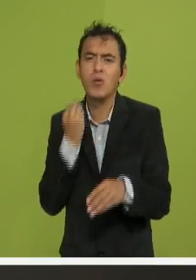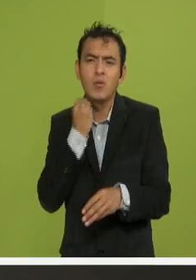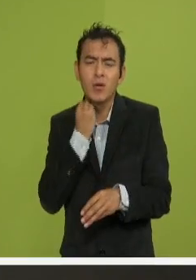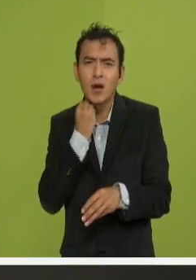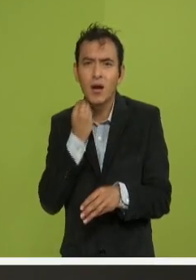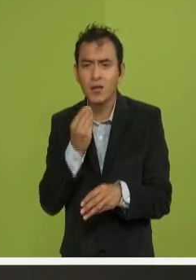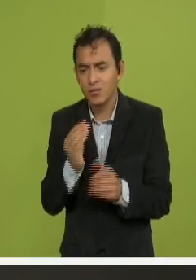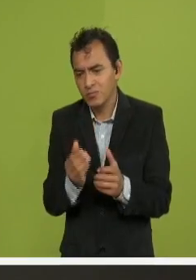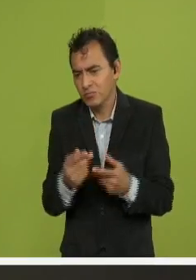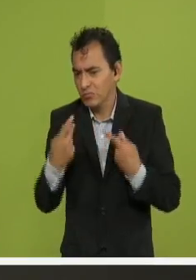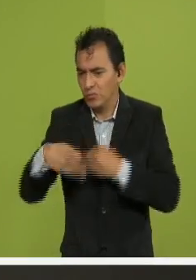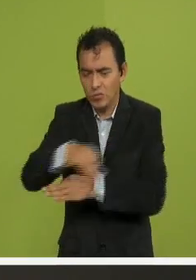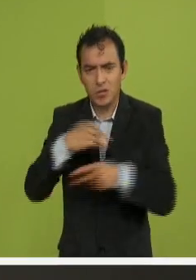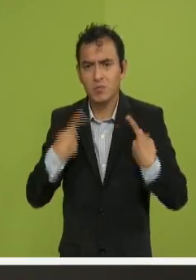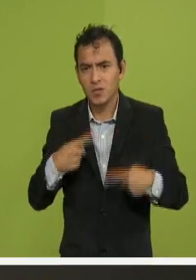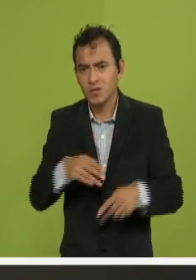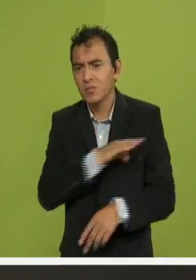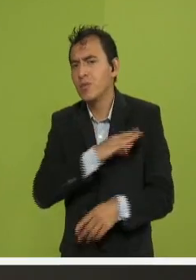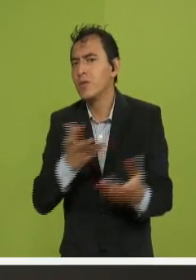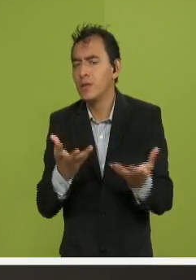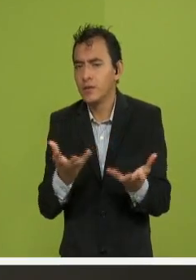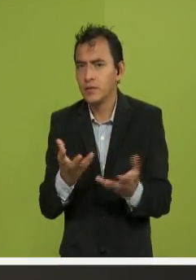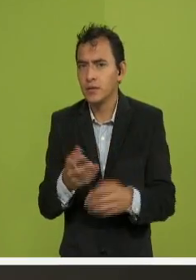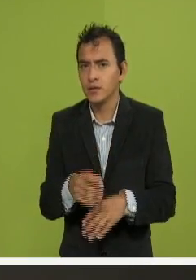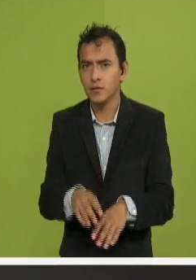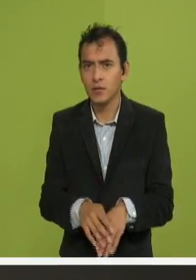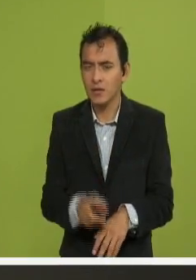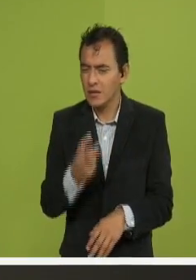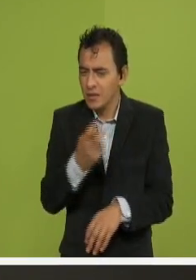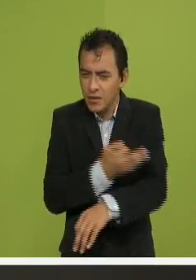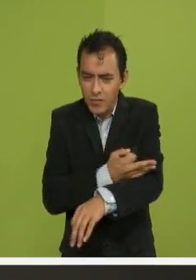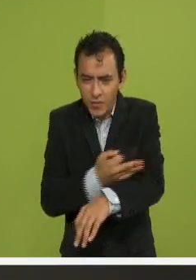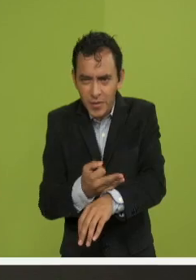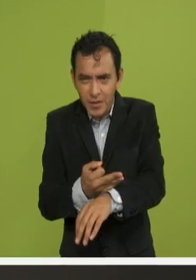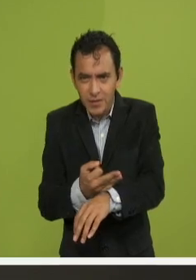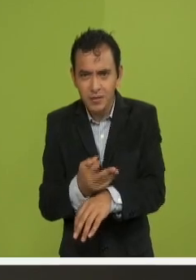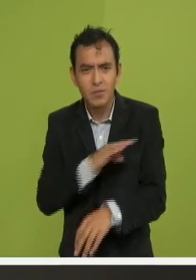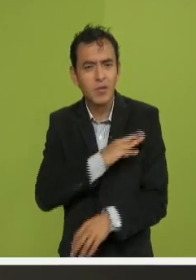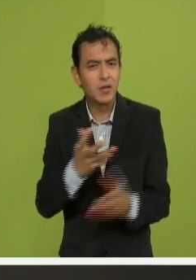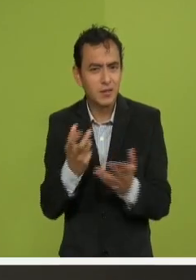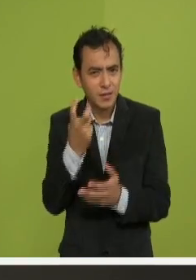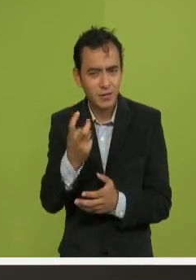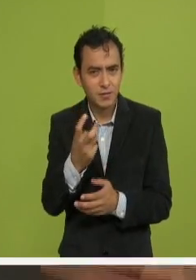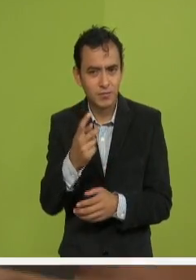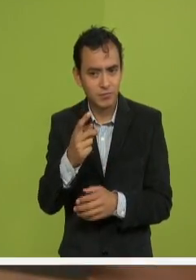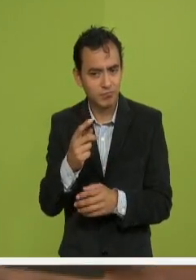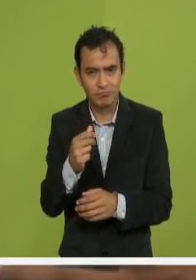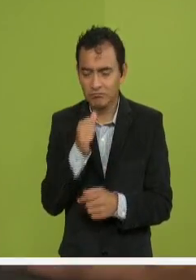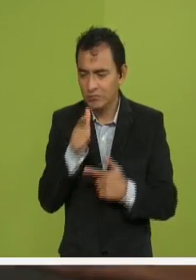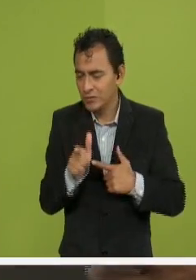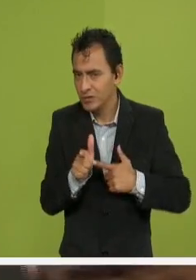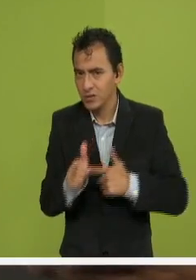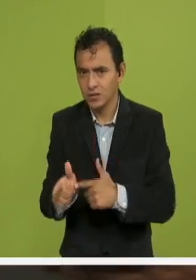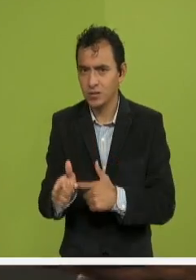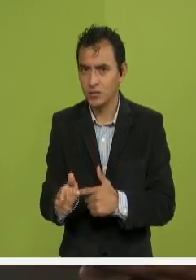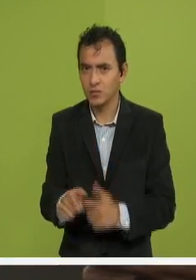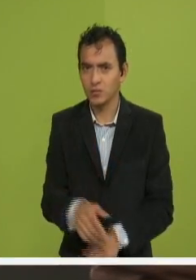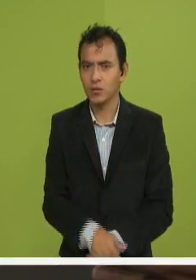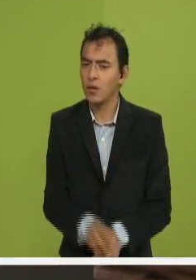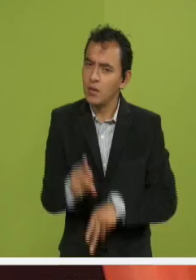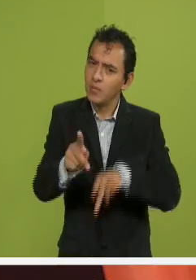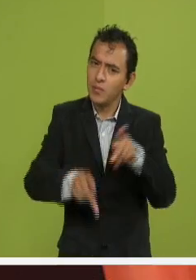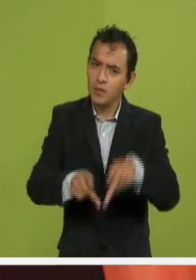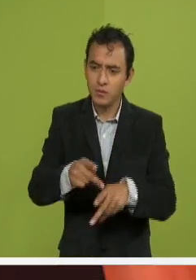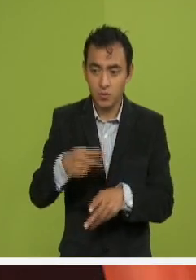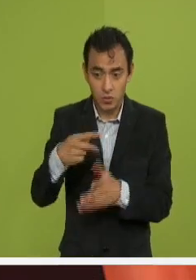te has involucrado con las familias indígenas en estos asuntos, ¿qué podemos hacer para que ya no pase eso? De inmediato hablábamos acerca de